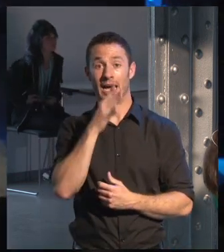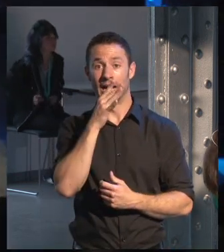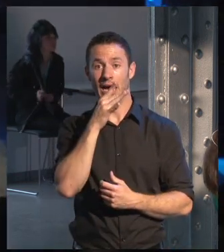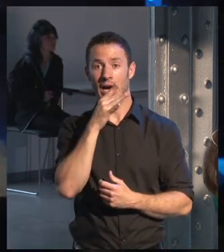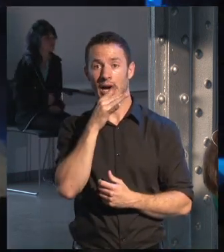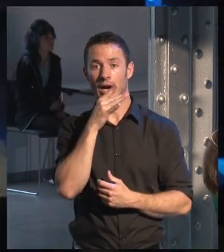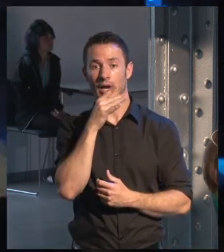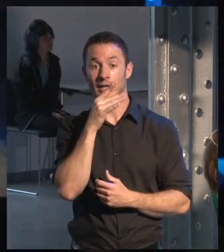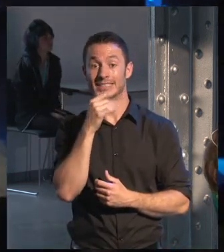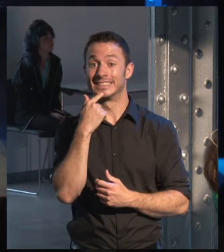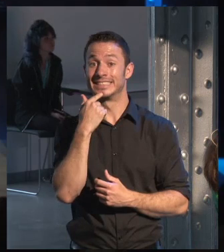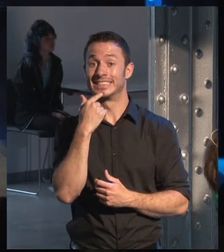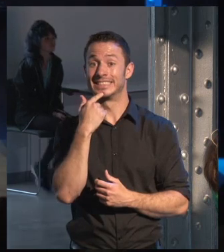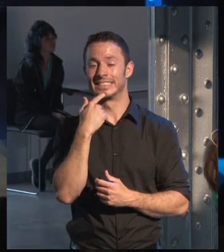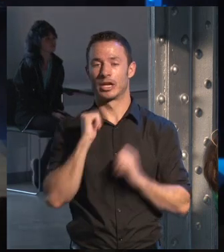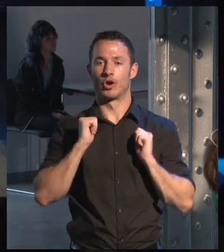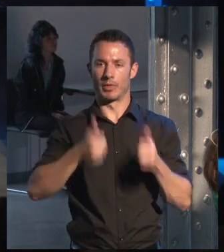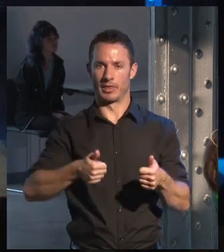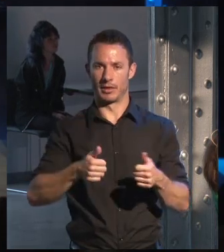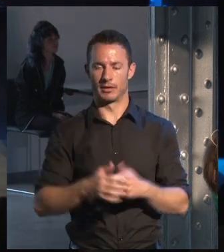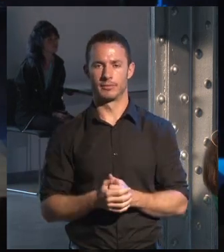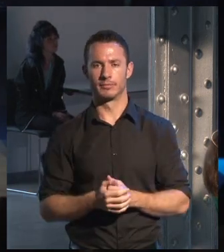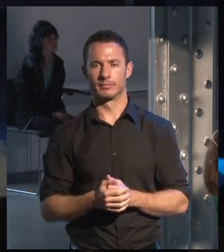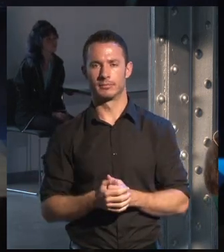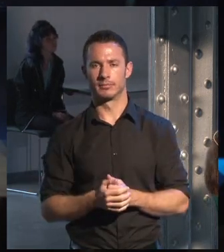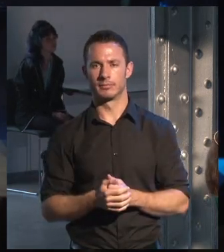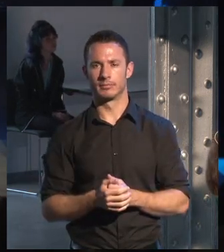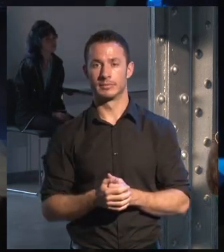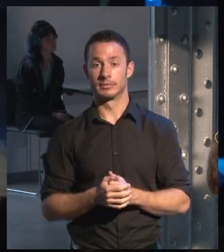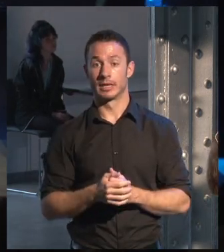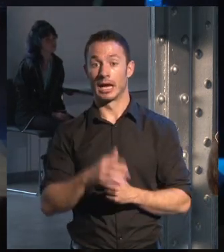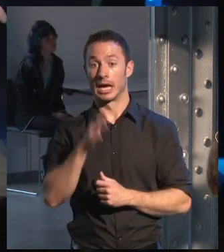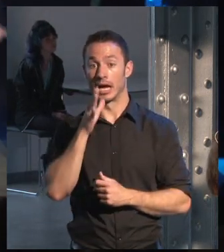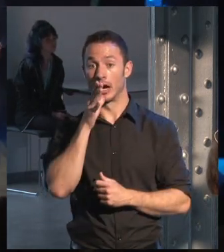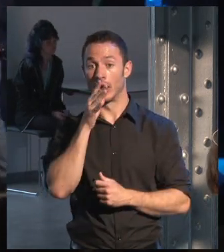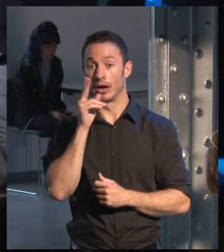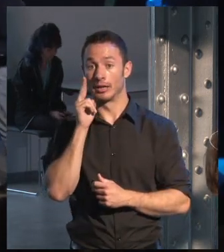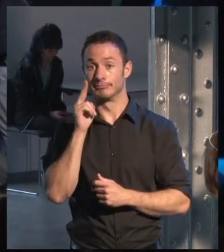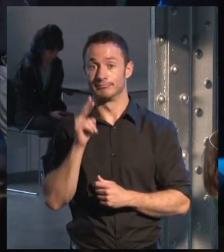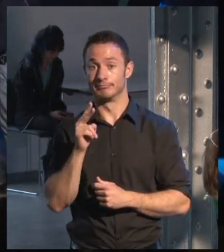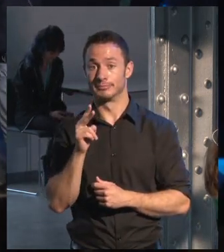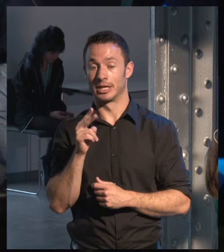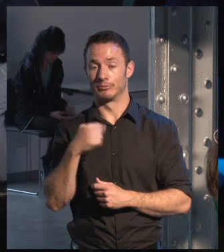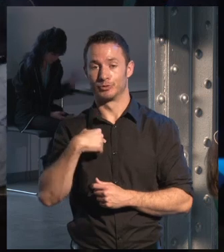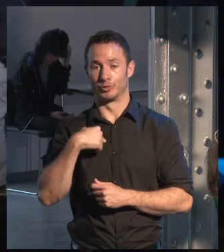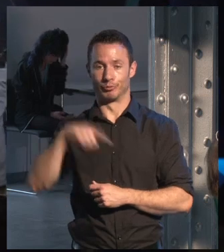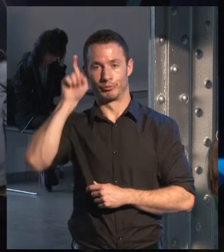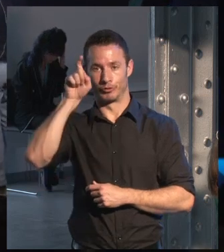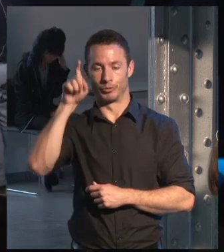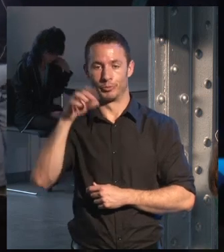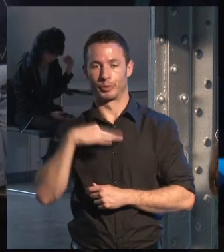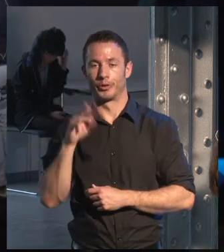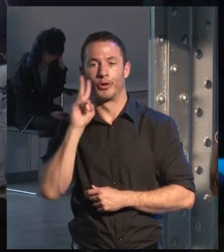dices comenzar, tú me vas ayudando, Paul, ¿vale? Ahora tengo, si os fijáis, Yo como profe estoy viendo, puedo